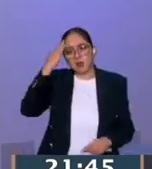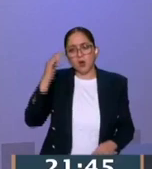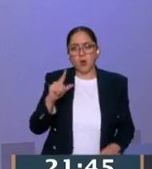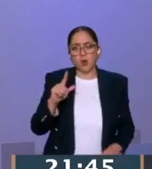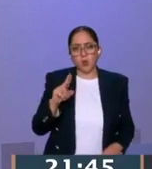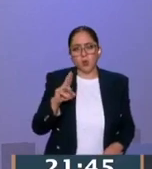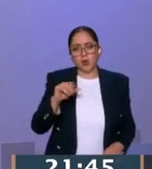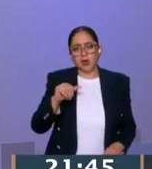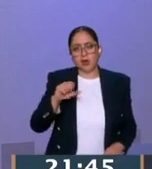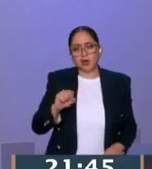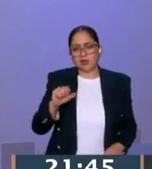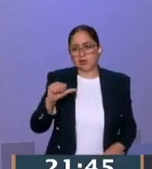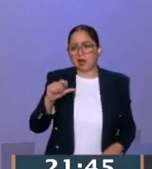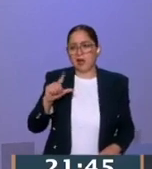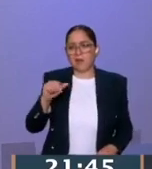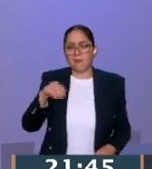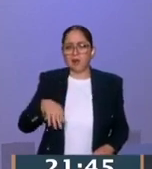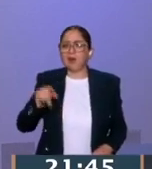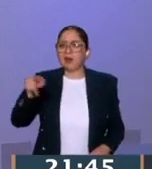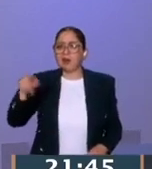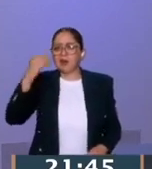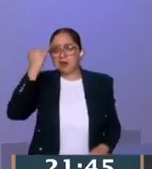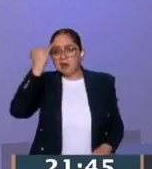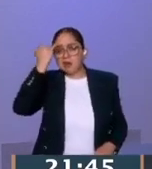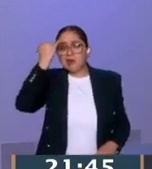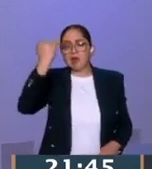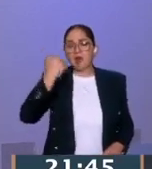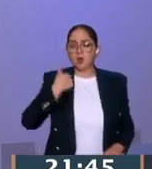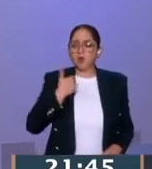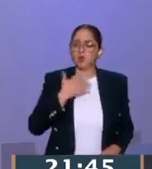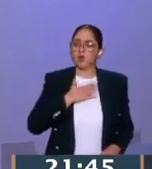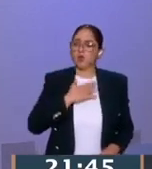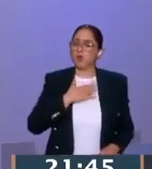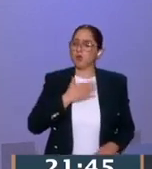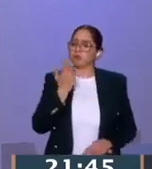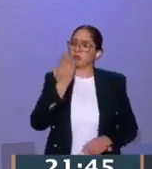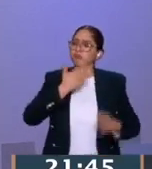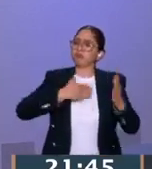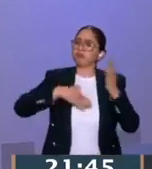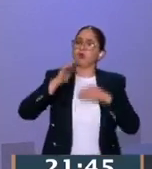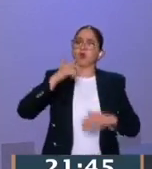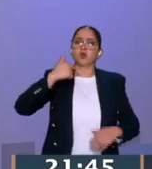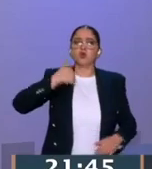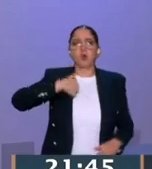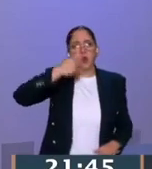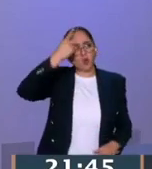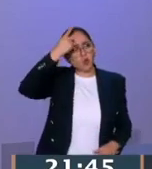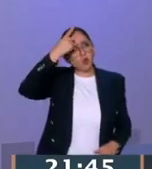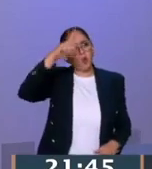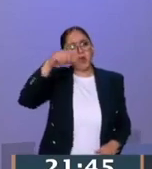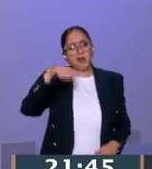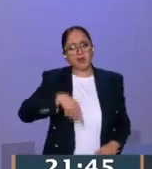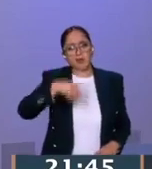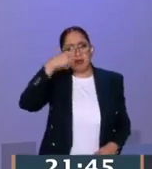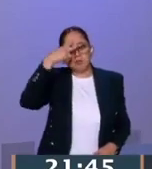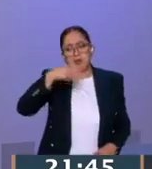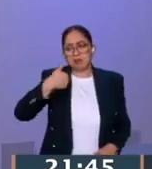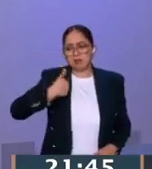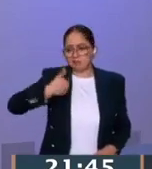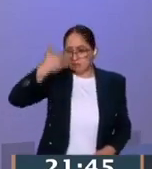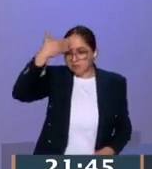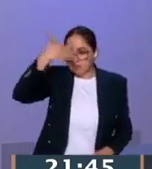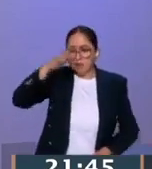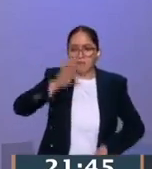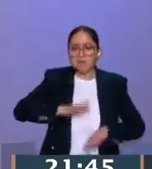Existía una especie de creencia de que eran superiores, de que eran los dueños del país, de que sabían más y que tenían